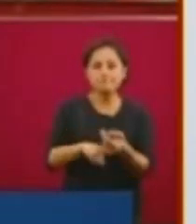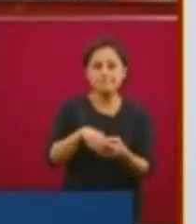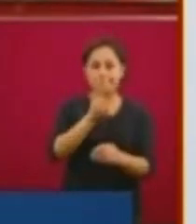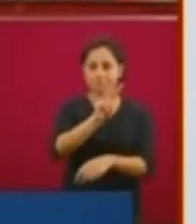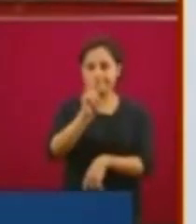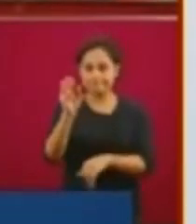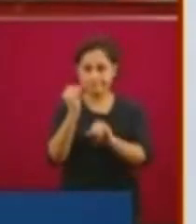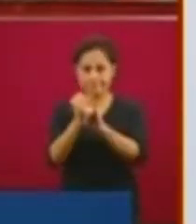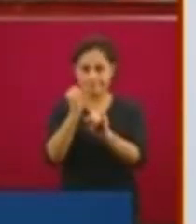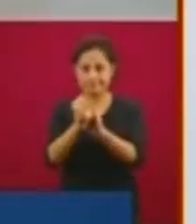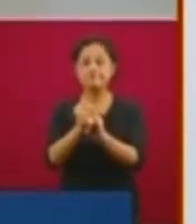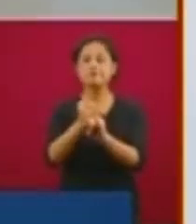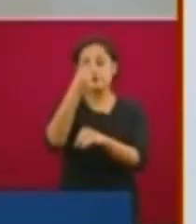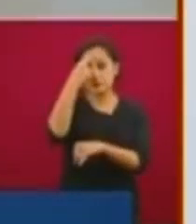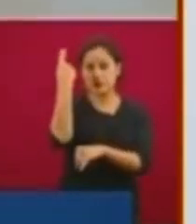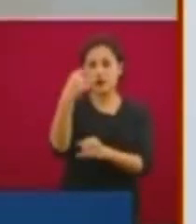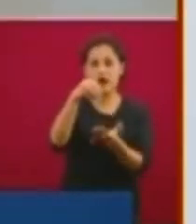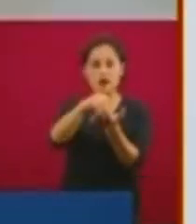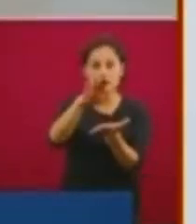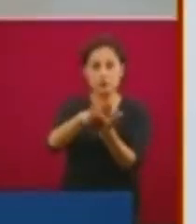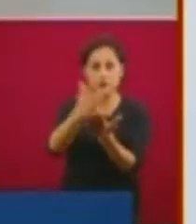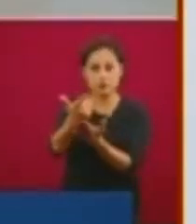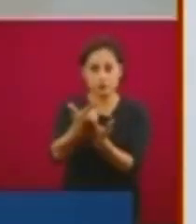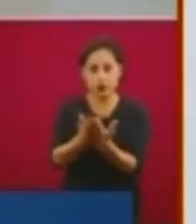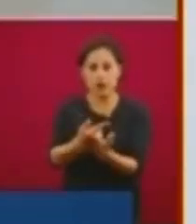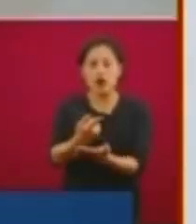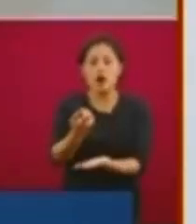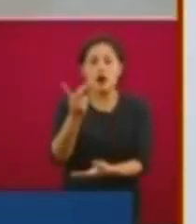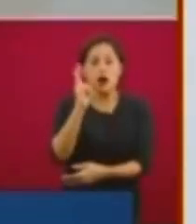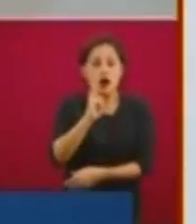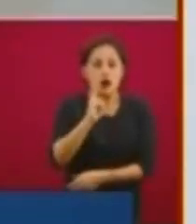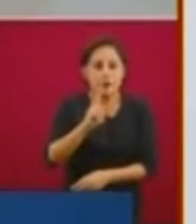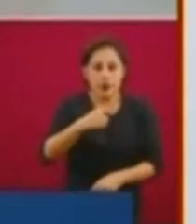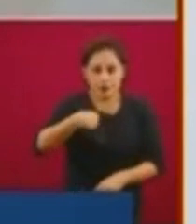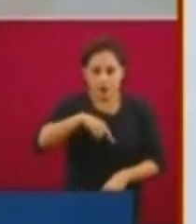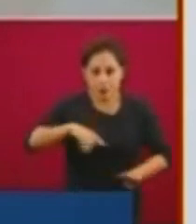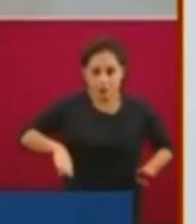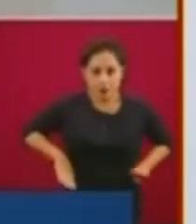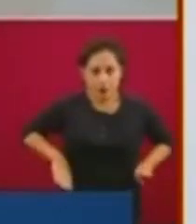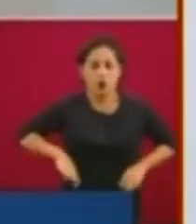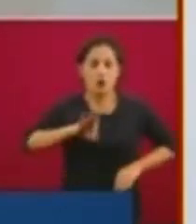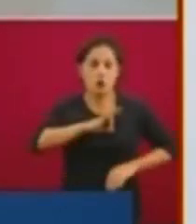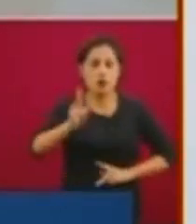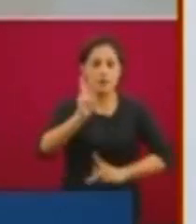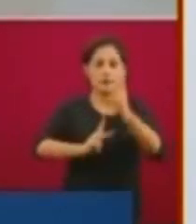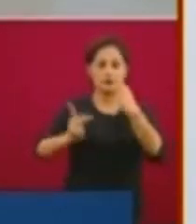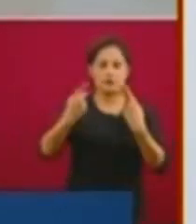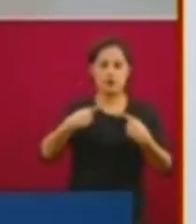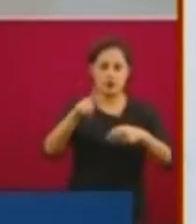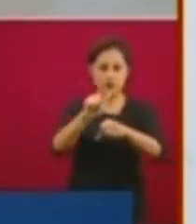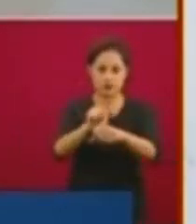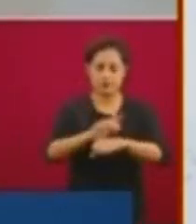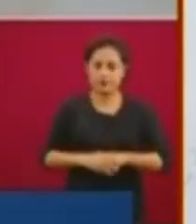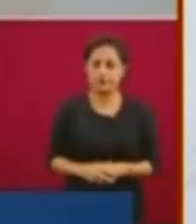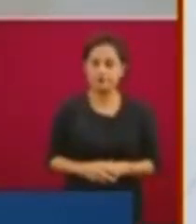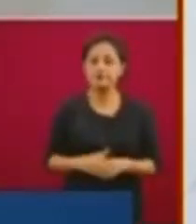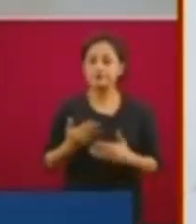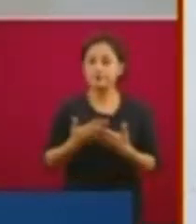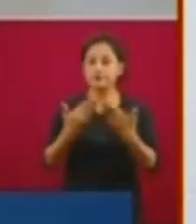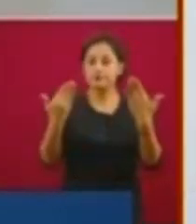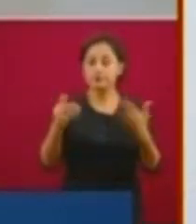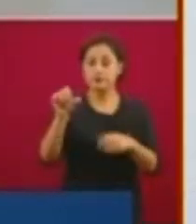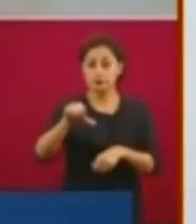la vivienda como una infraestructura, y yo creo que es una infraestructura de las más sociales que puede existir, pues lo que nosotros